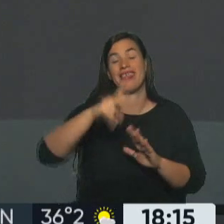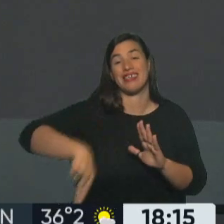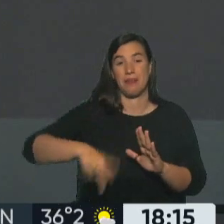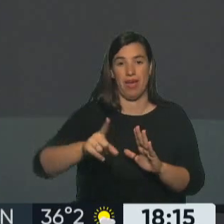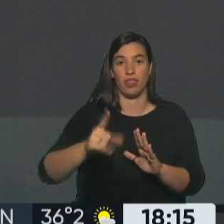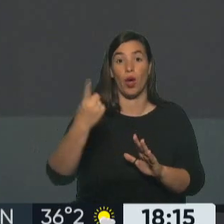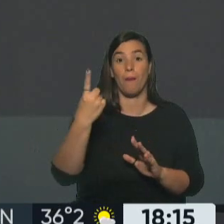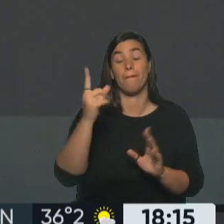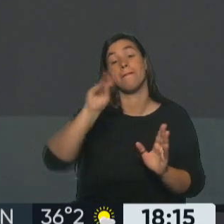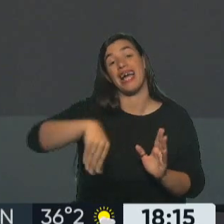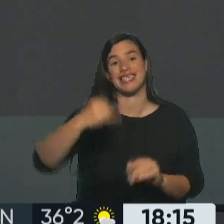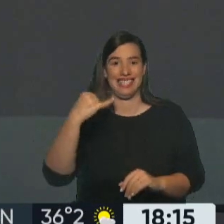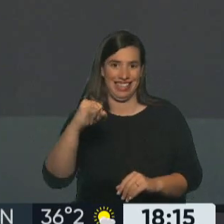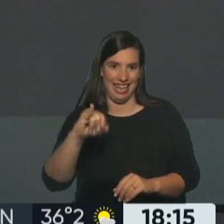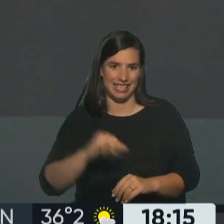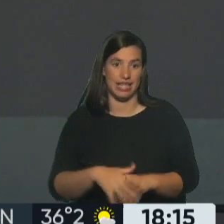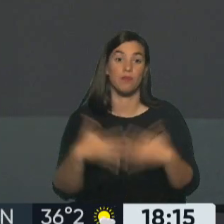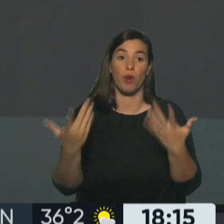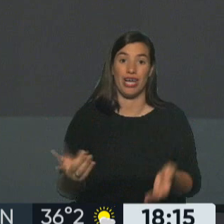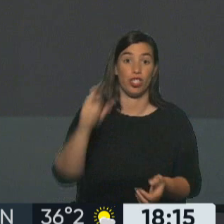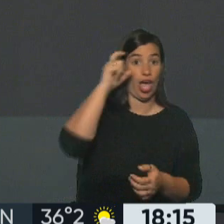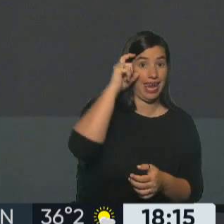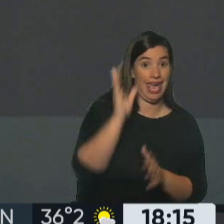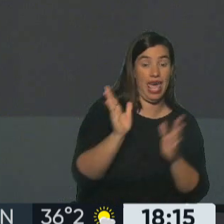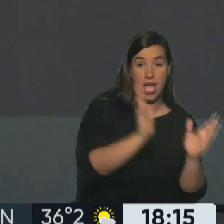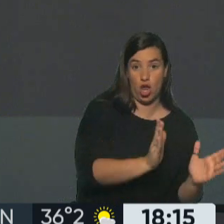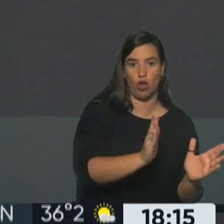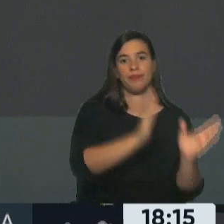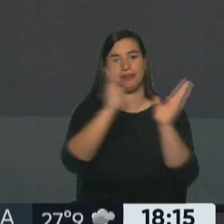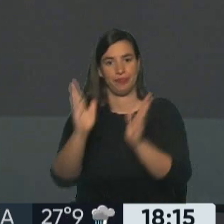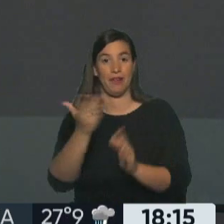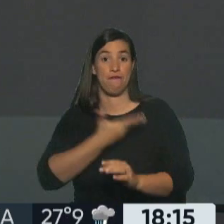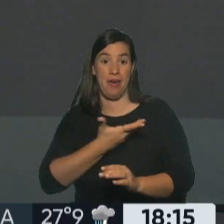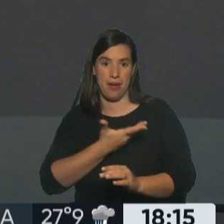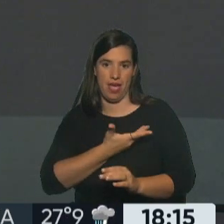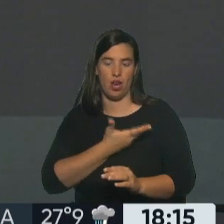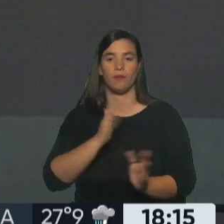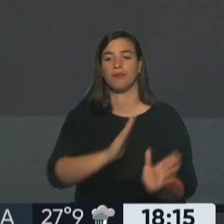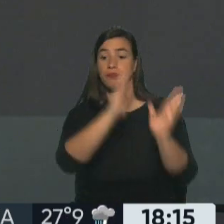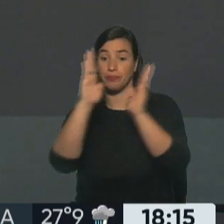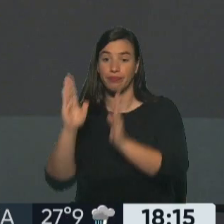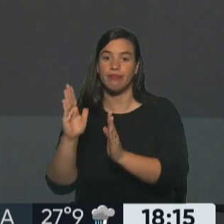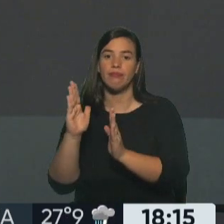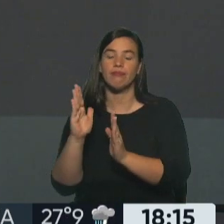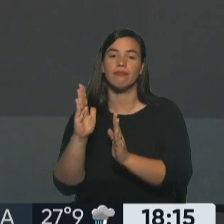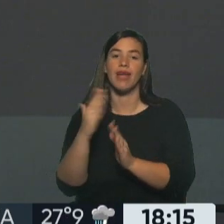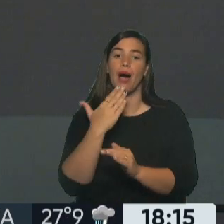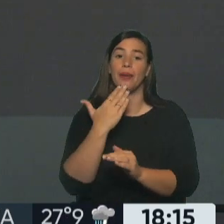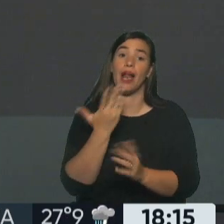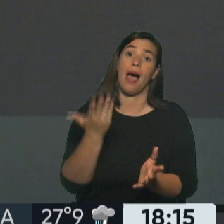intereses. Por eso tenemos 1.961 acá, 800 millones ahí en febrero. Abril, mirá vos, nos perdonan marzo, no hay